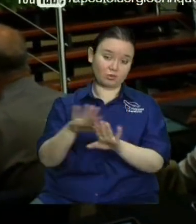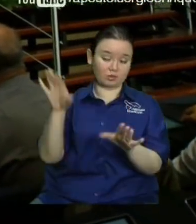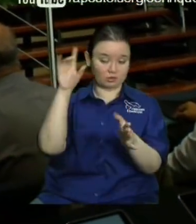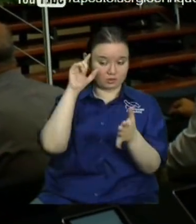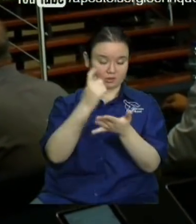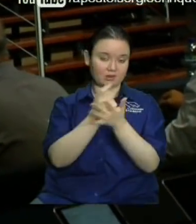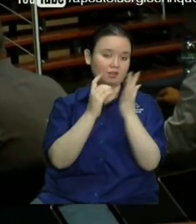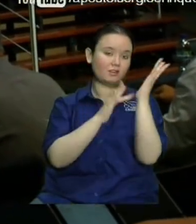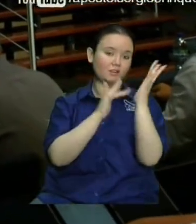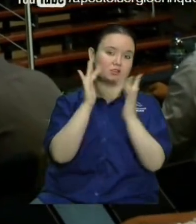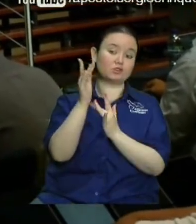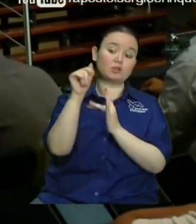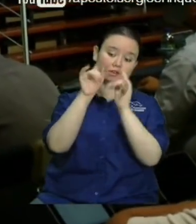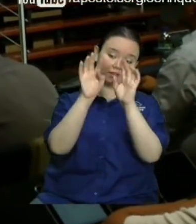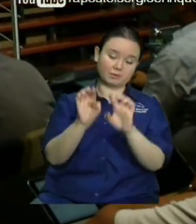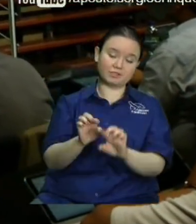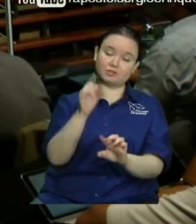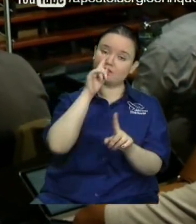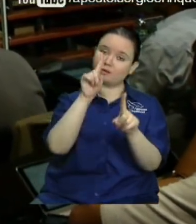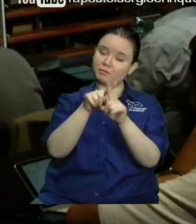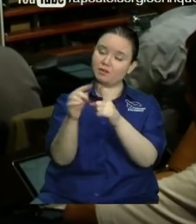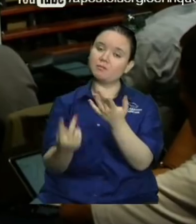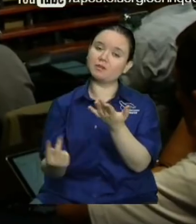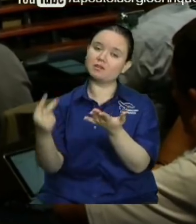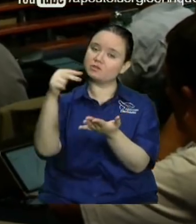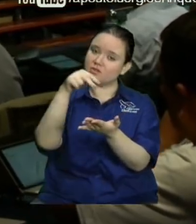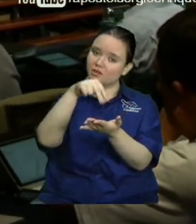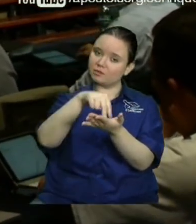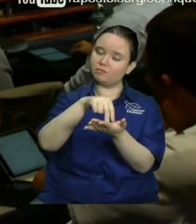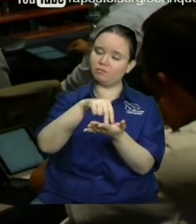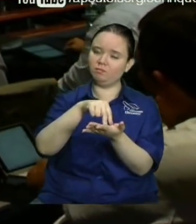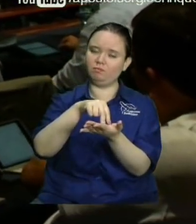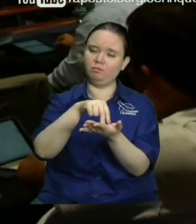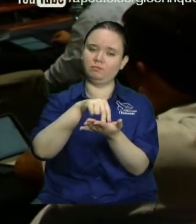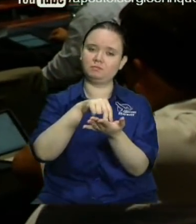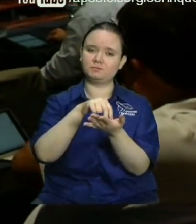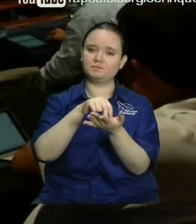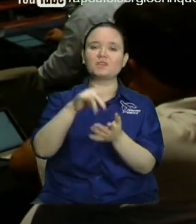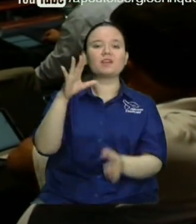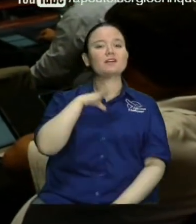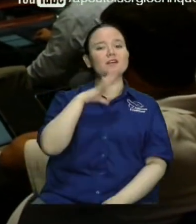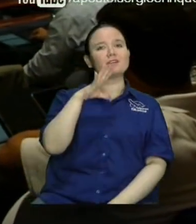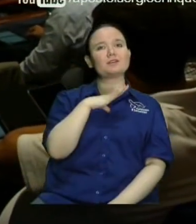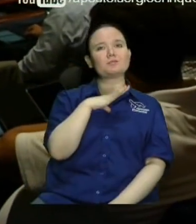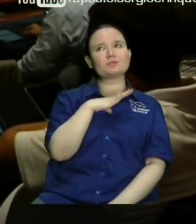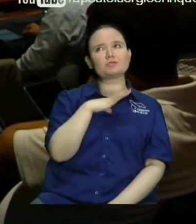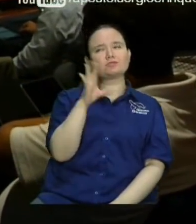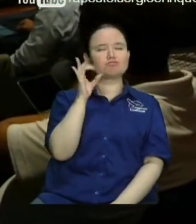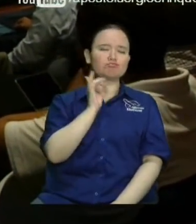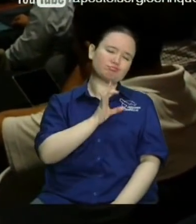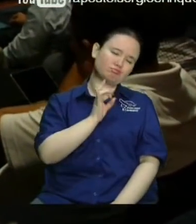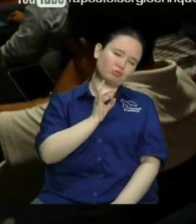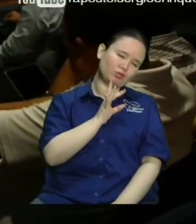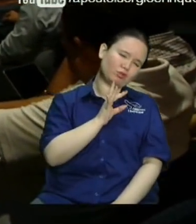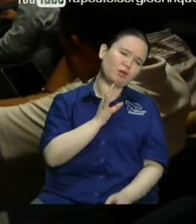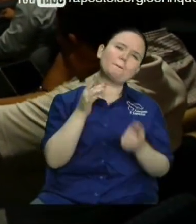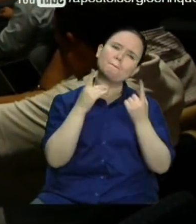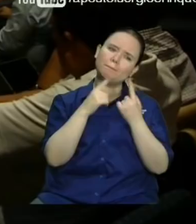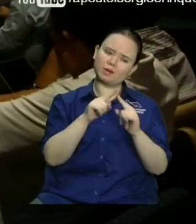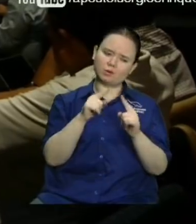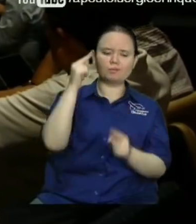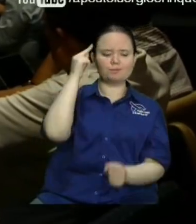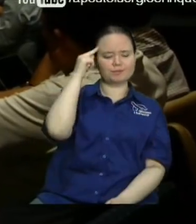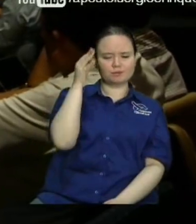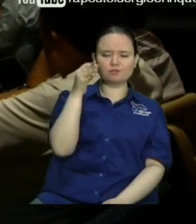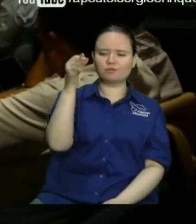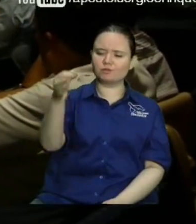primero. Eso es lo que nos hace reír, aunque tenemos pérdidas dolorosas, pero nos hace sonreír y